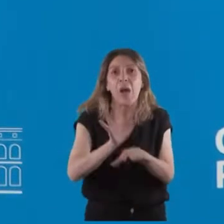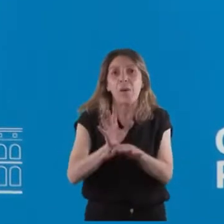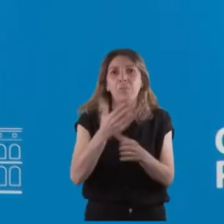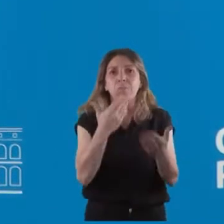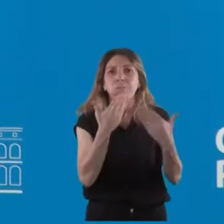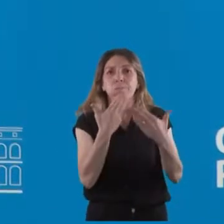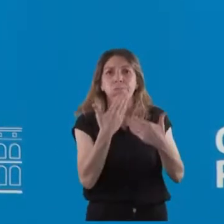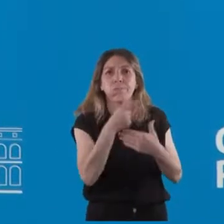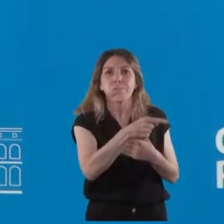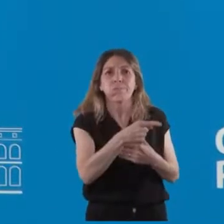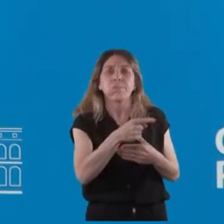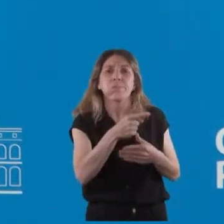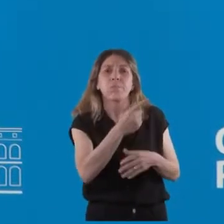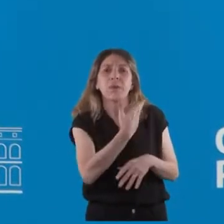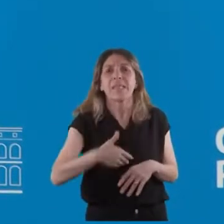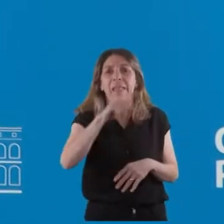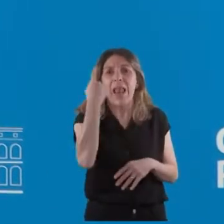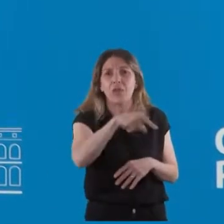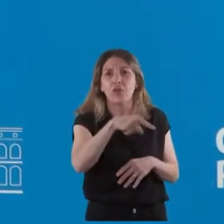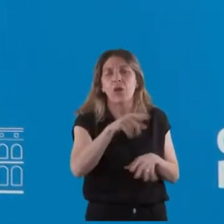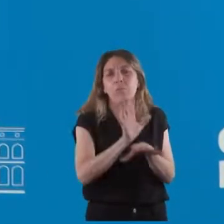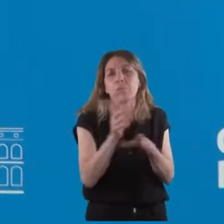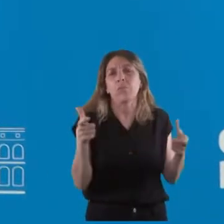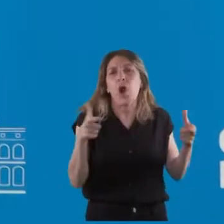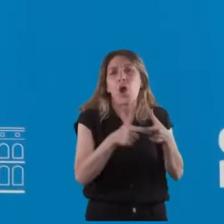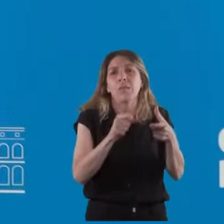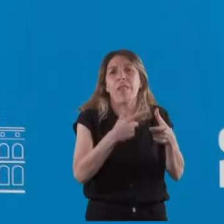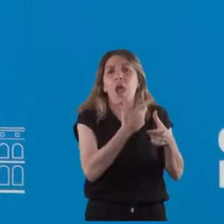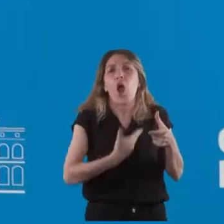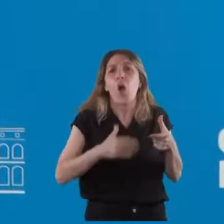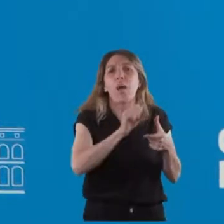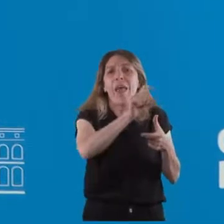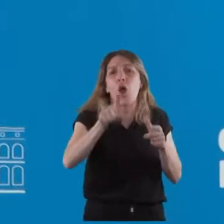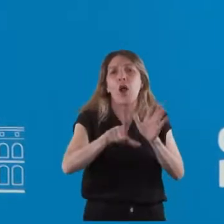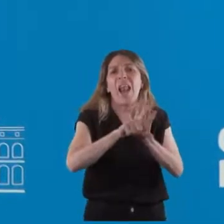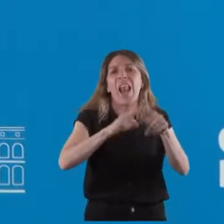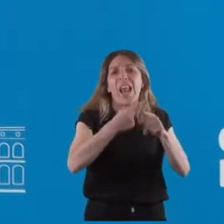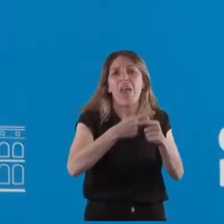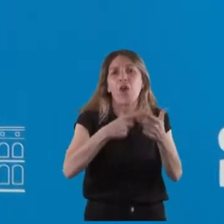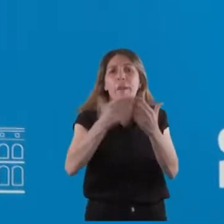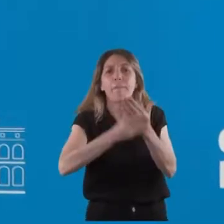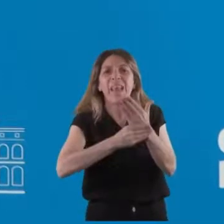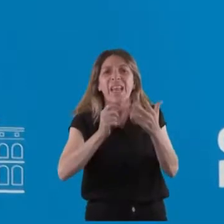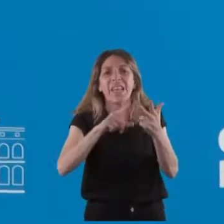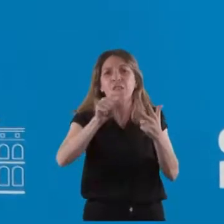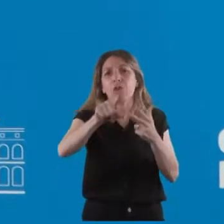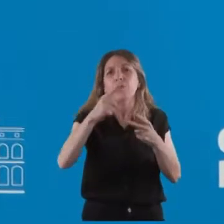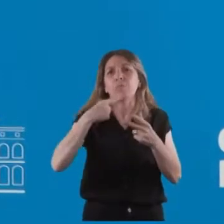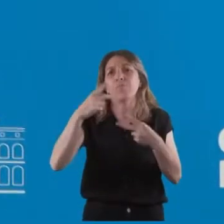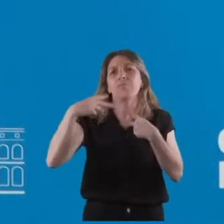presidente de la nación una importante comitiva de gobernadores legisladores ministros de una gira de una semana